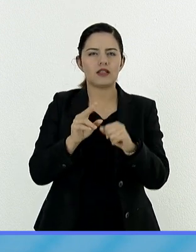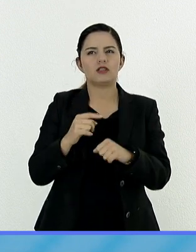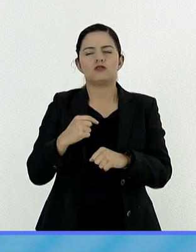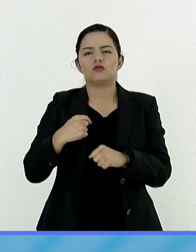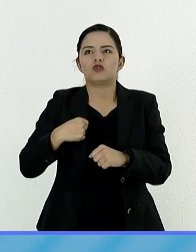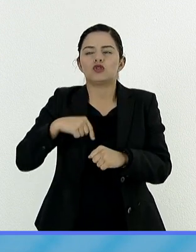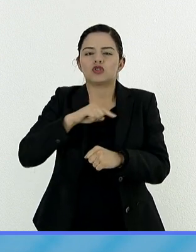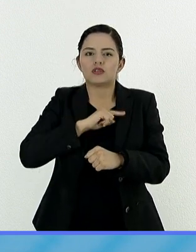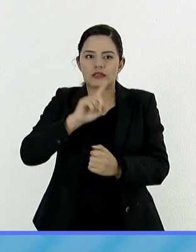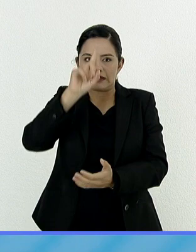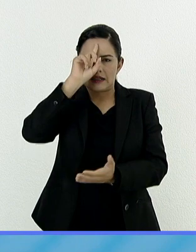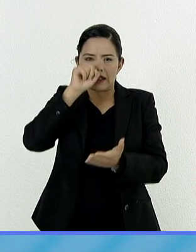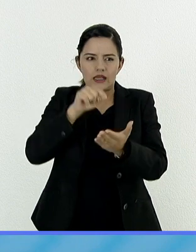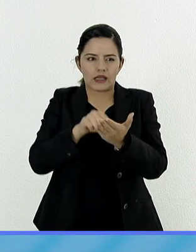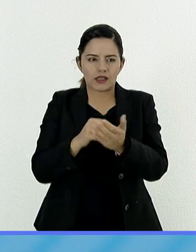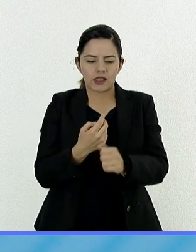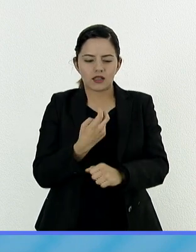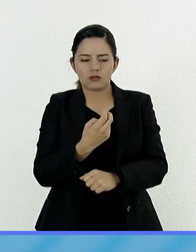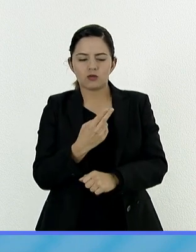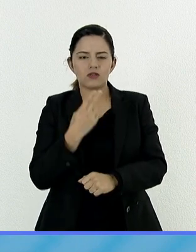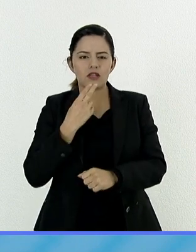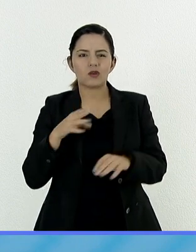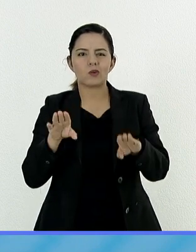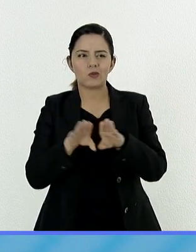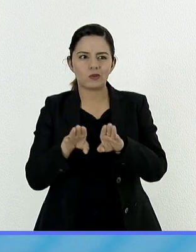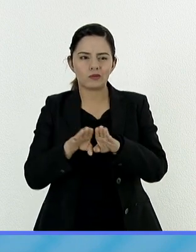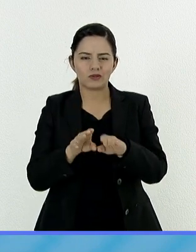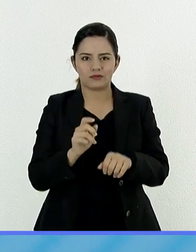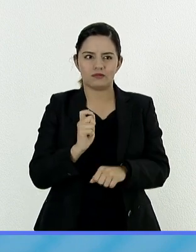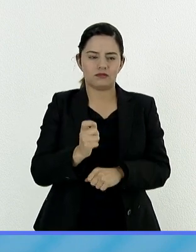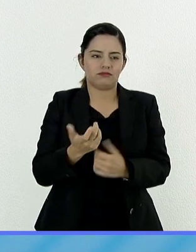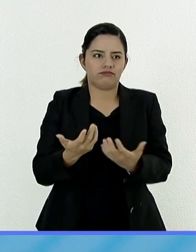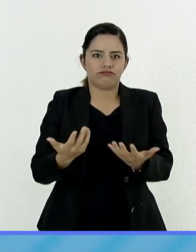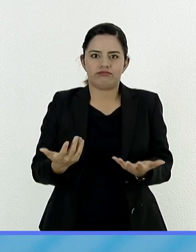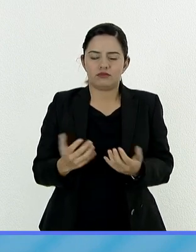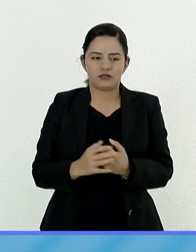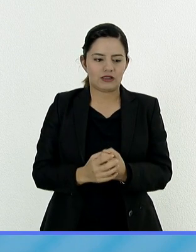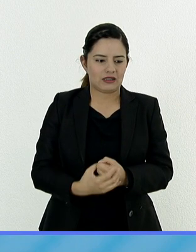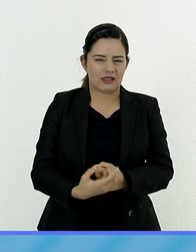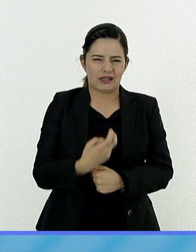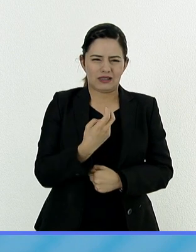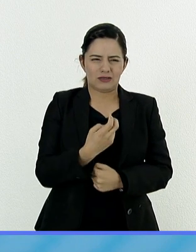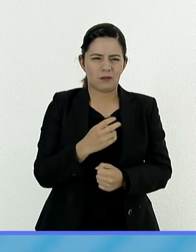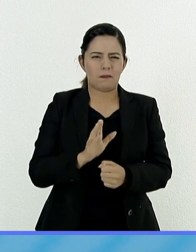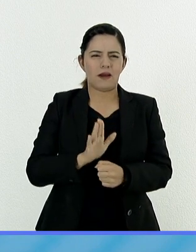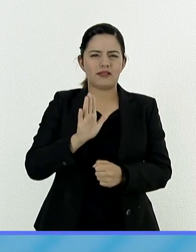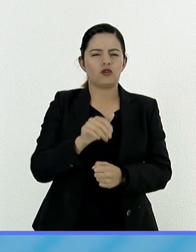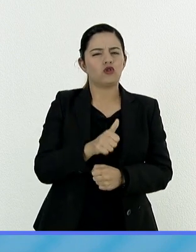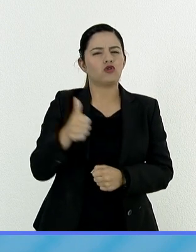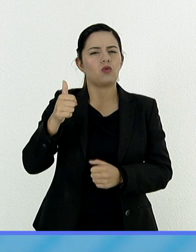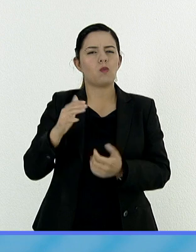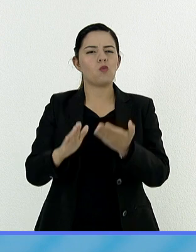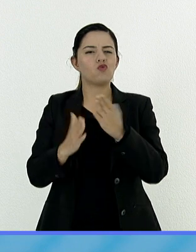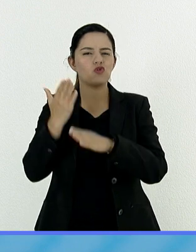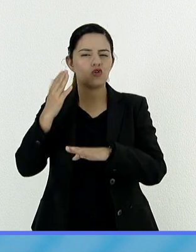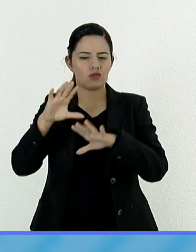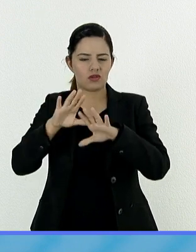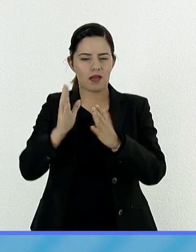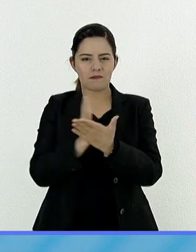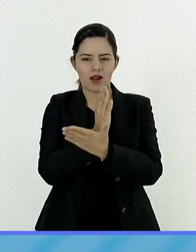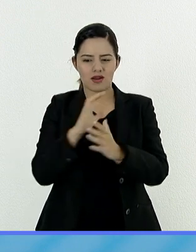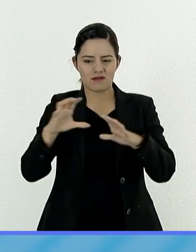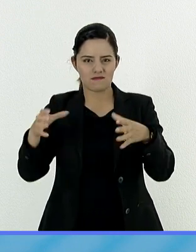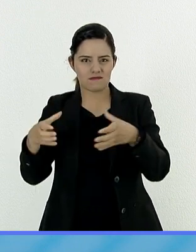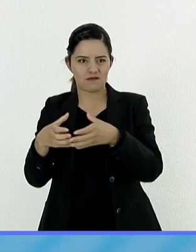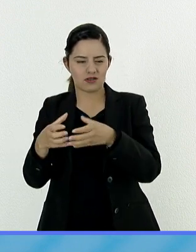a esto como el mundo subterráneo todo un universo es todo un universo es otro planeta dentro de nuestro planeta Esta es una frase que